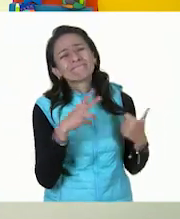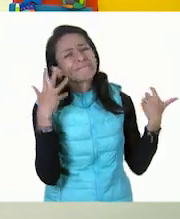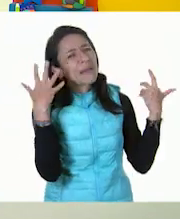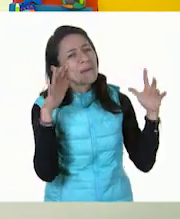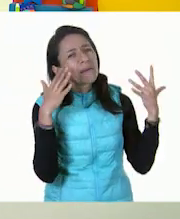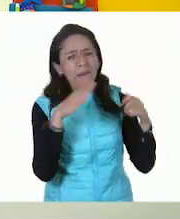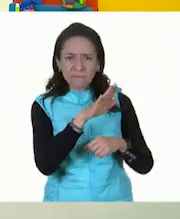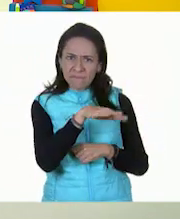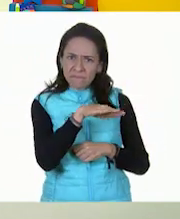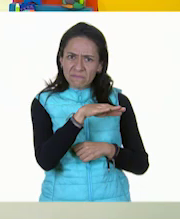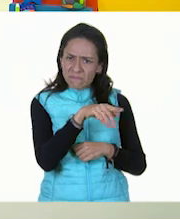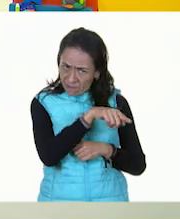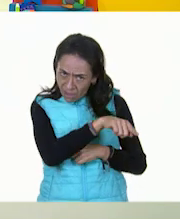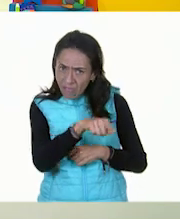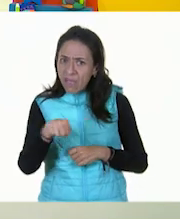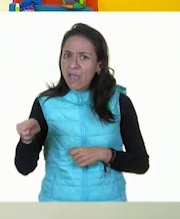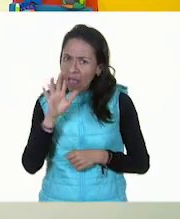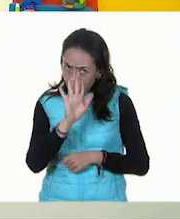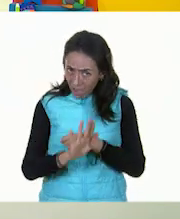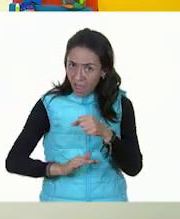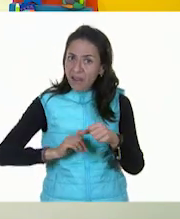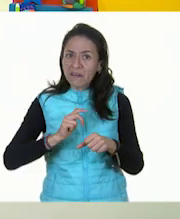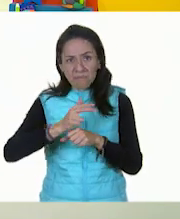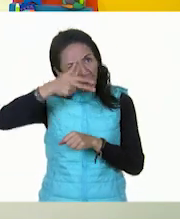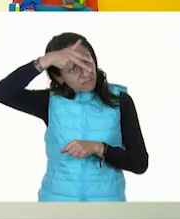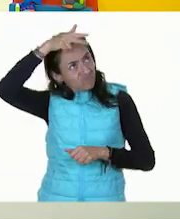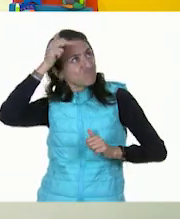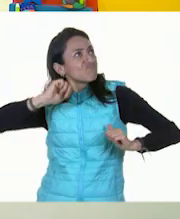Oye, esas gallinas sí que eran muy finas, ¿eh?